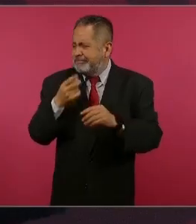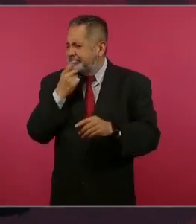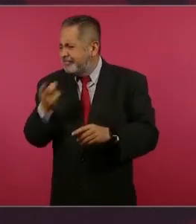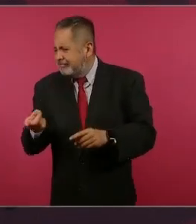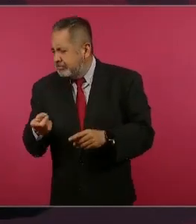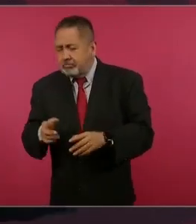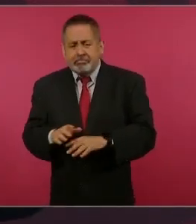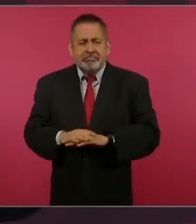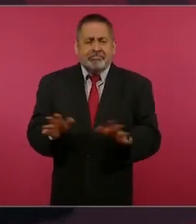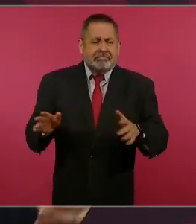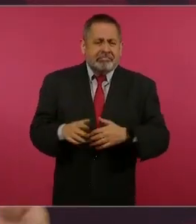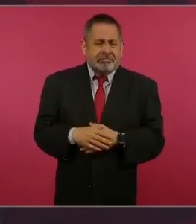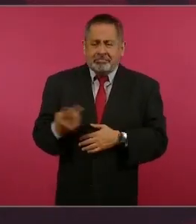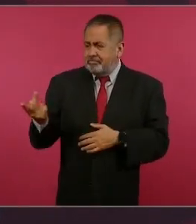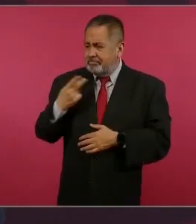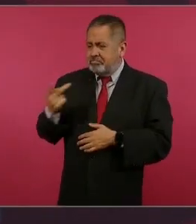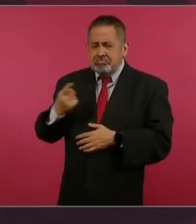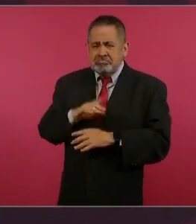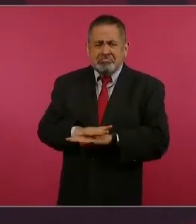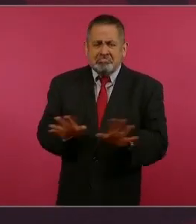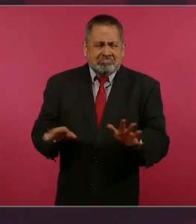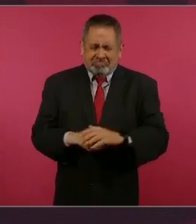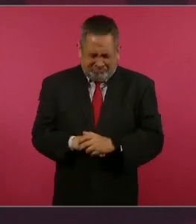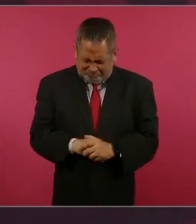en los medios, qué. No,